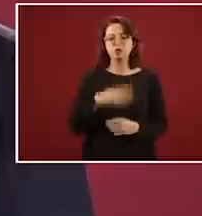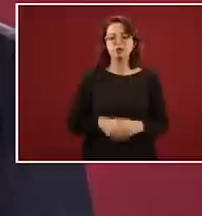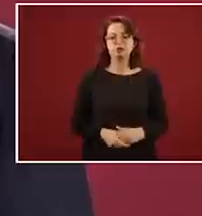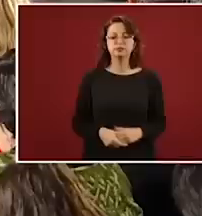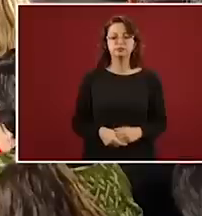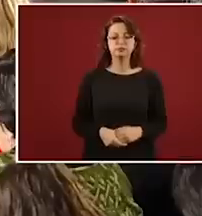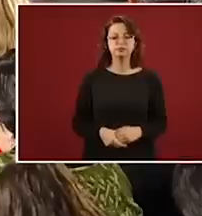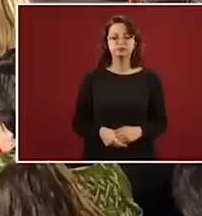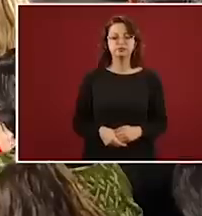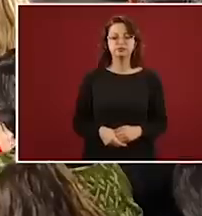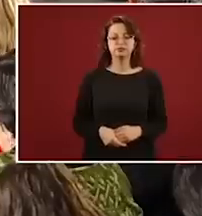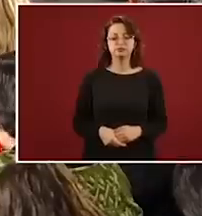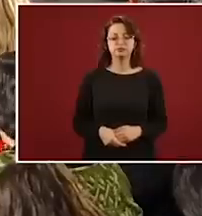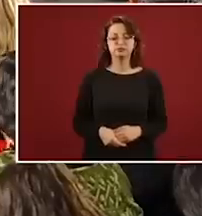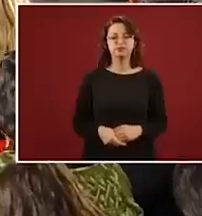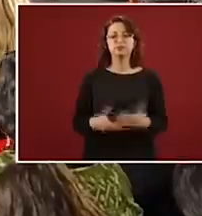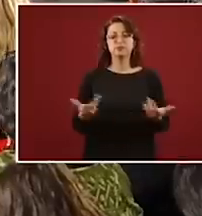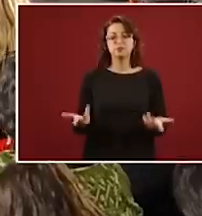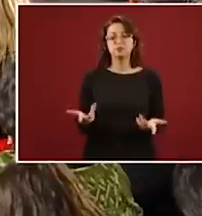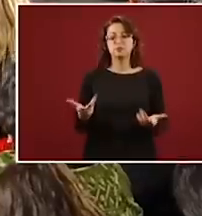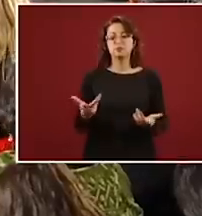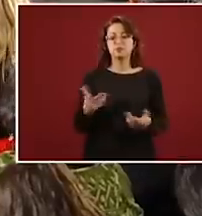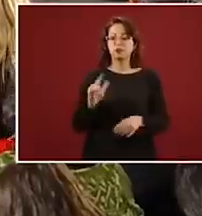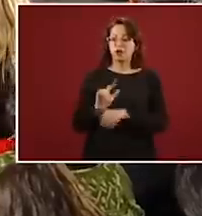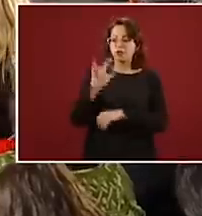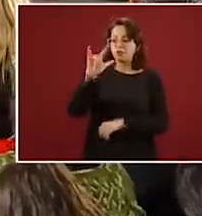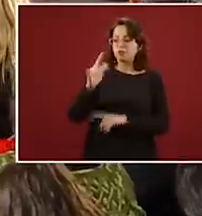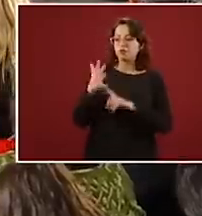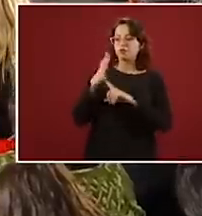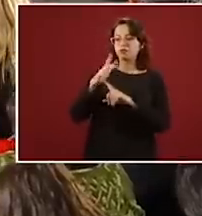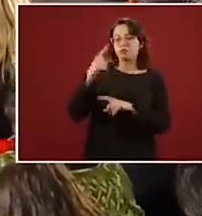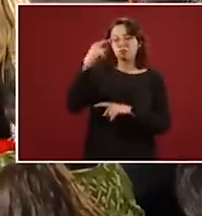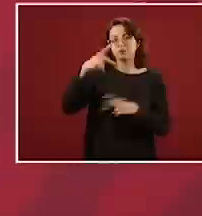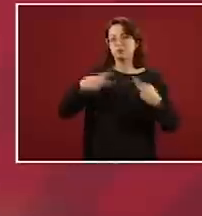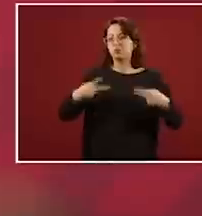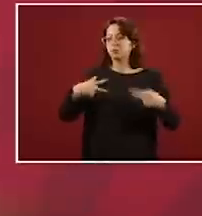todo al servicio de la población,